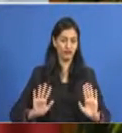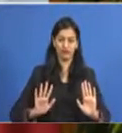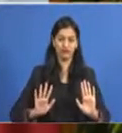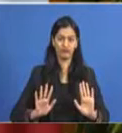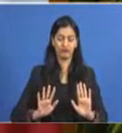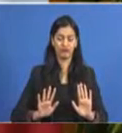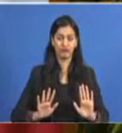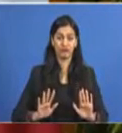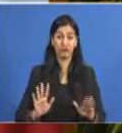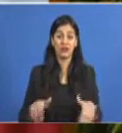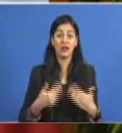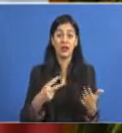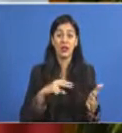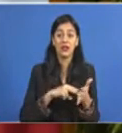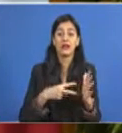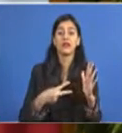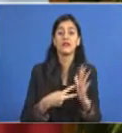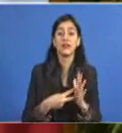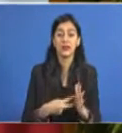¿Qué significa?